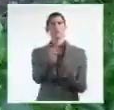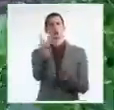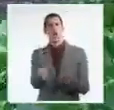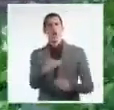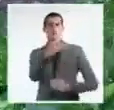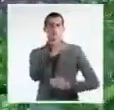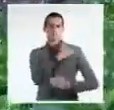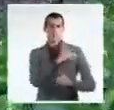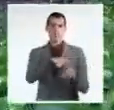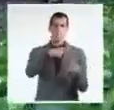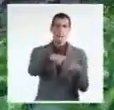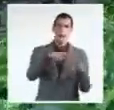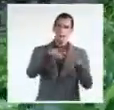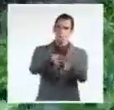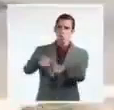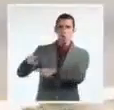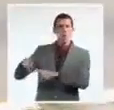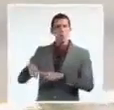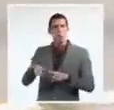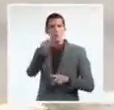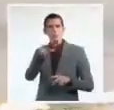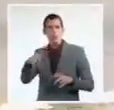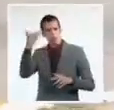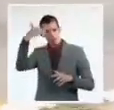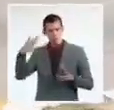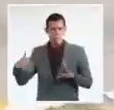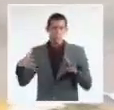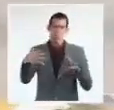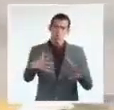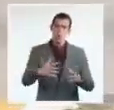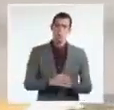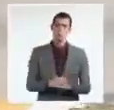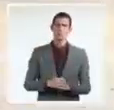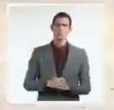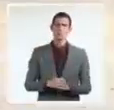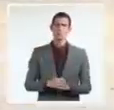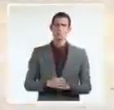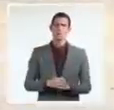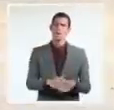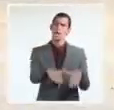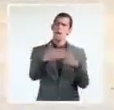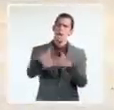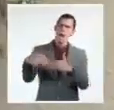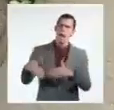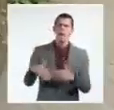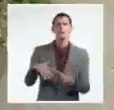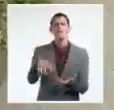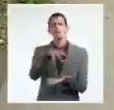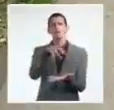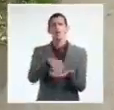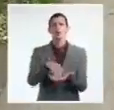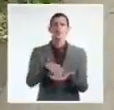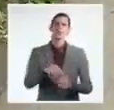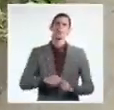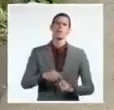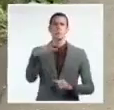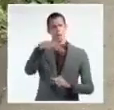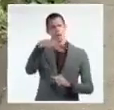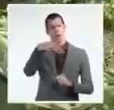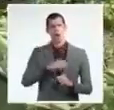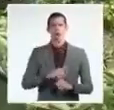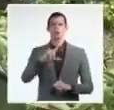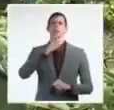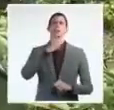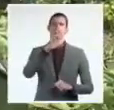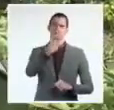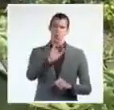se movilizaron desde horas del mediodía de este miércoles en calles y barrios de Marianao, El Cerro y La Lisa, entre otros territorios.